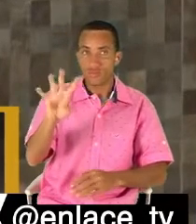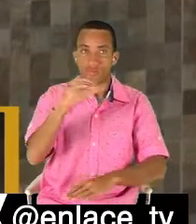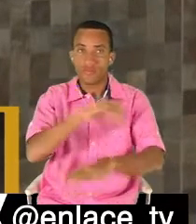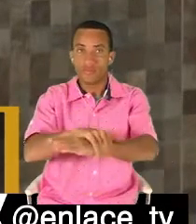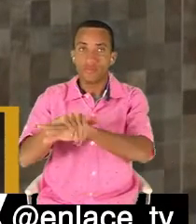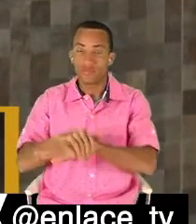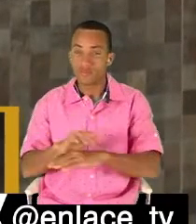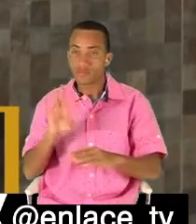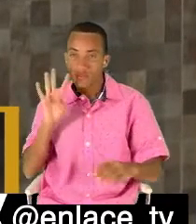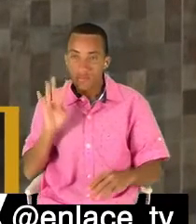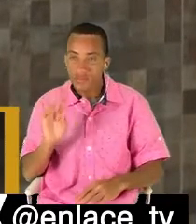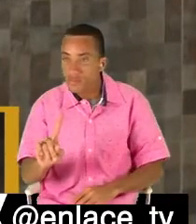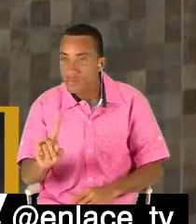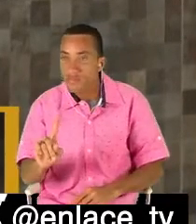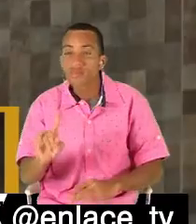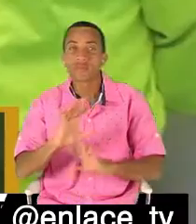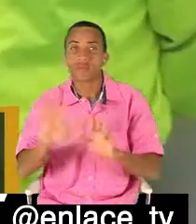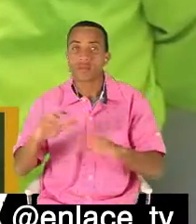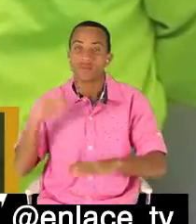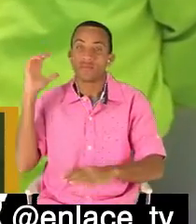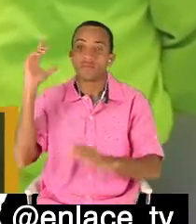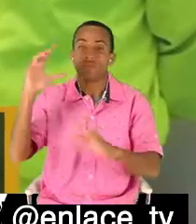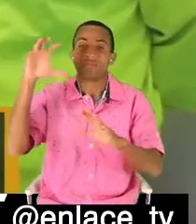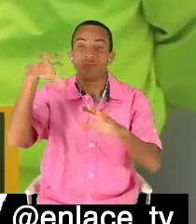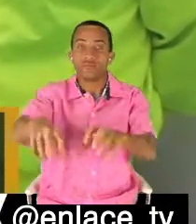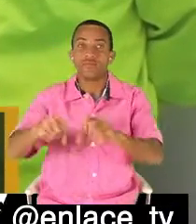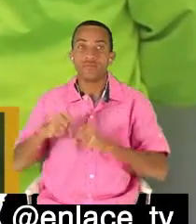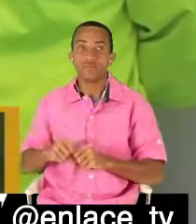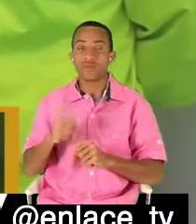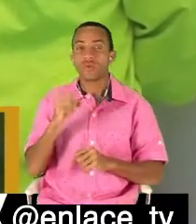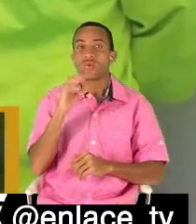de allanamiento donde se incautan